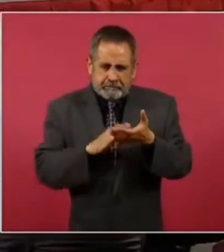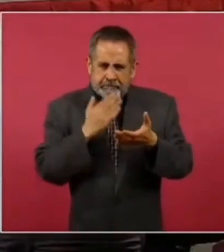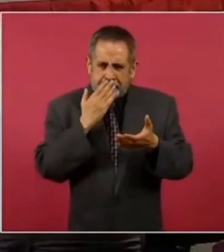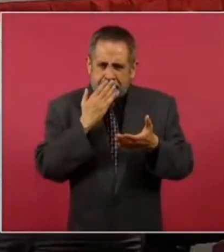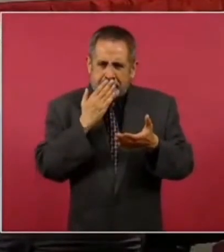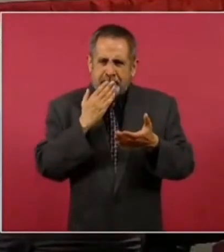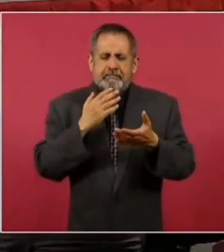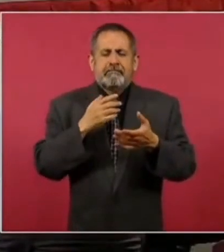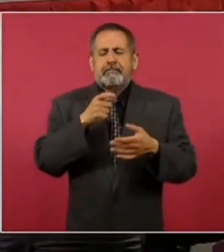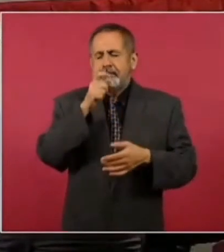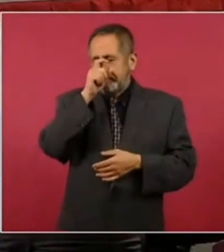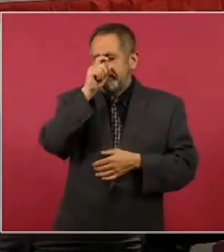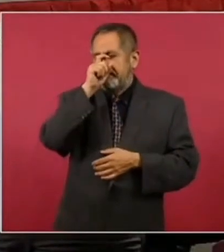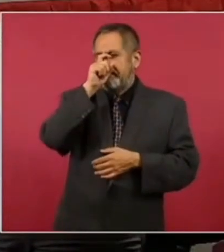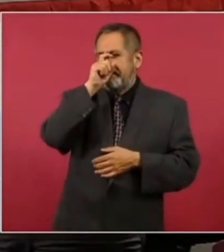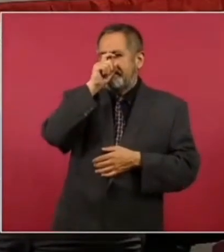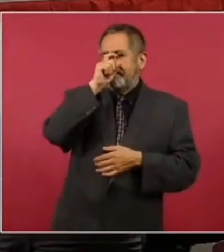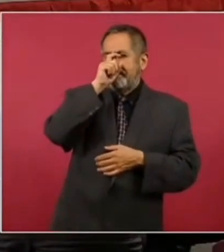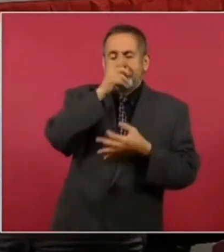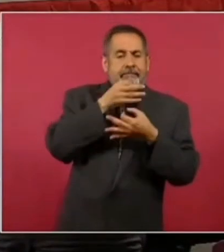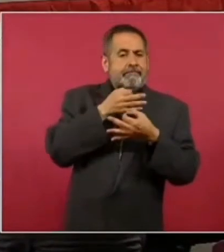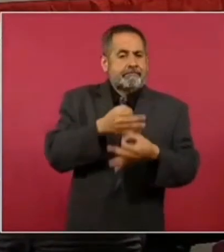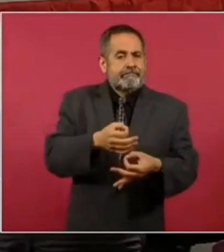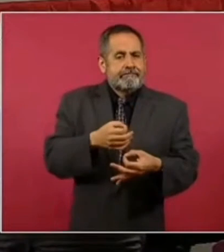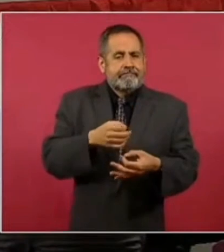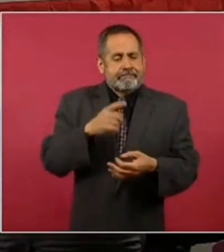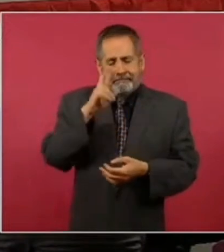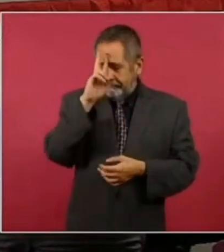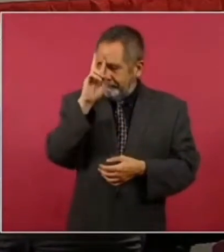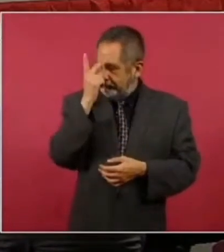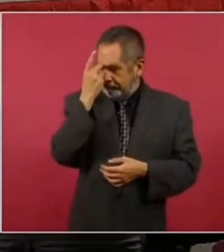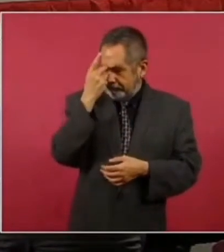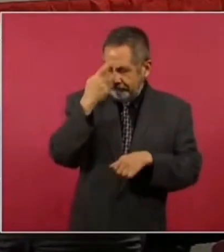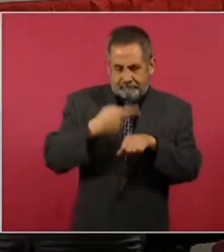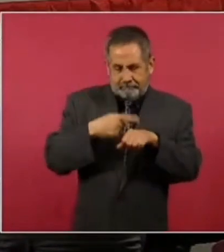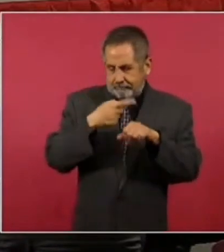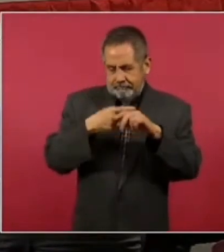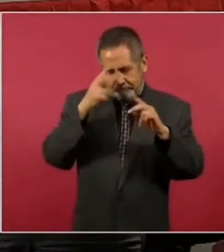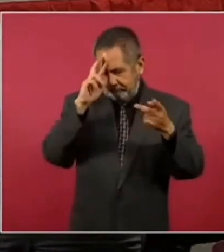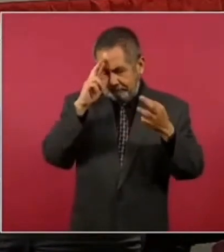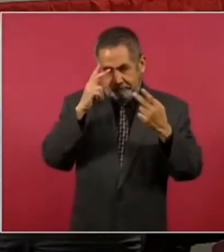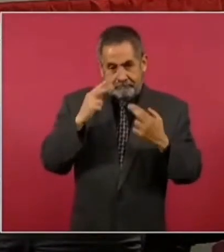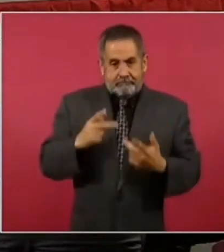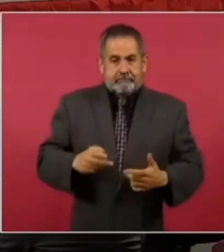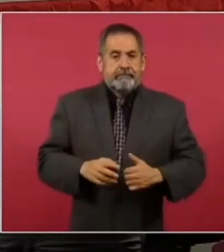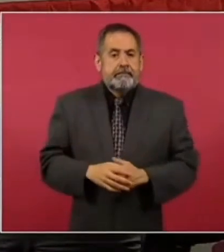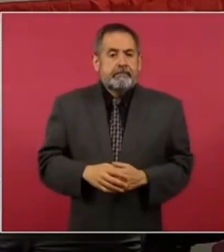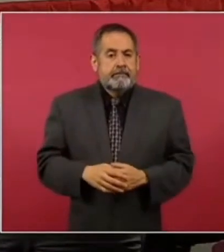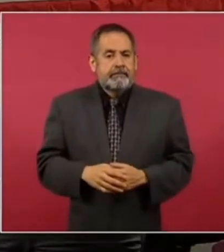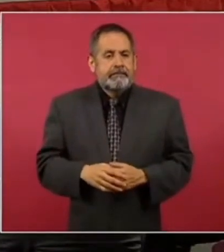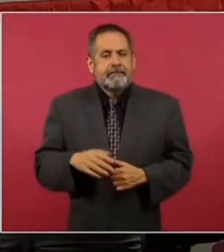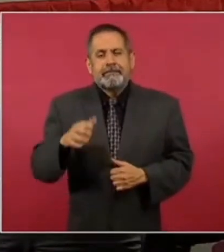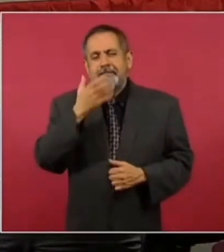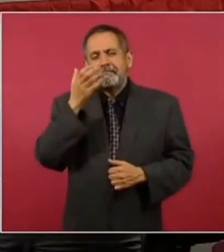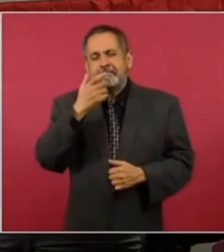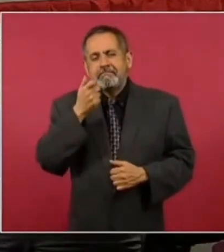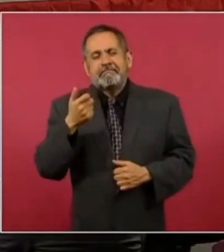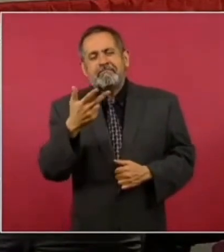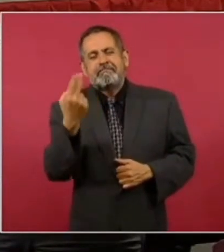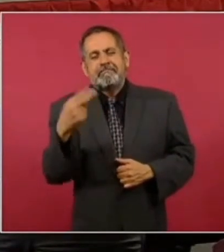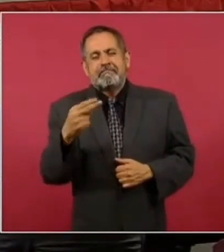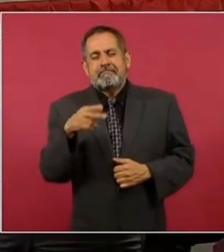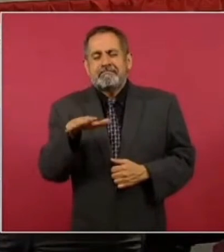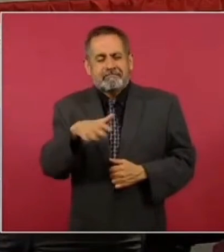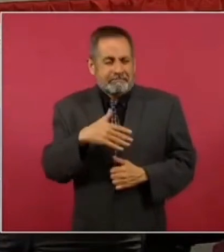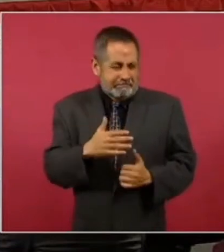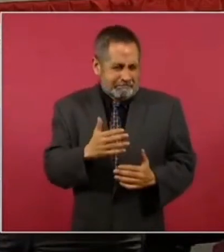y producir un efecto adictivo y un efecto tóxico. La siguiente, por favor. Algunos de los nombres comunes de uso entre